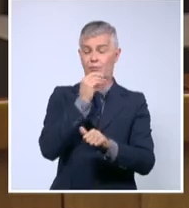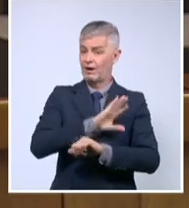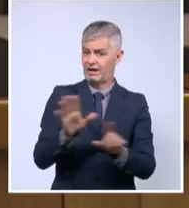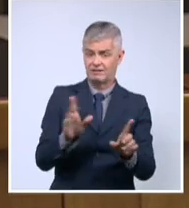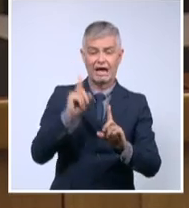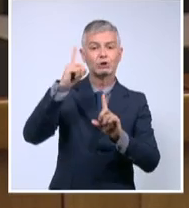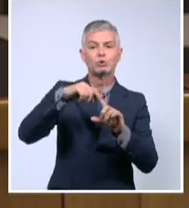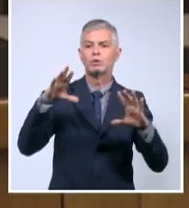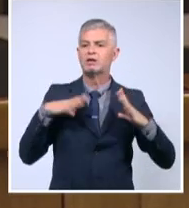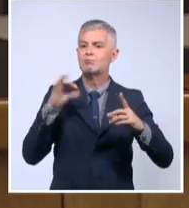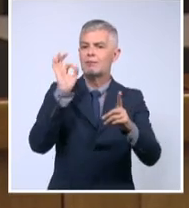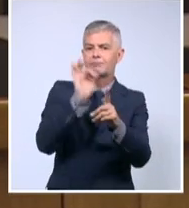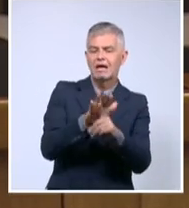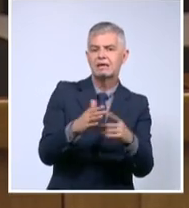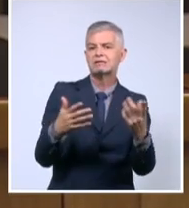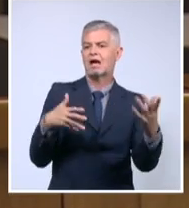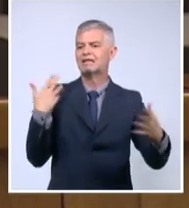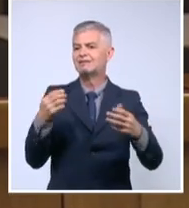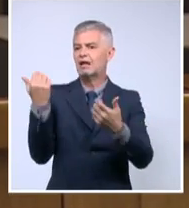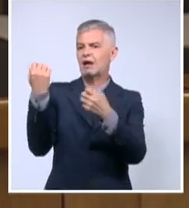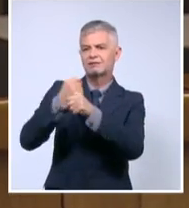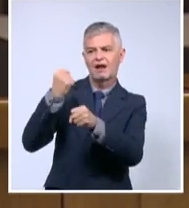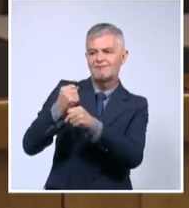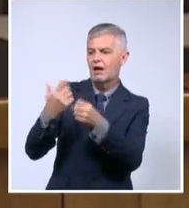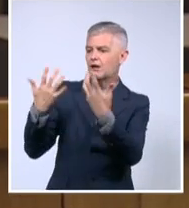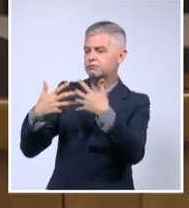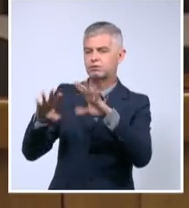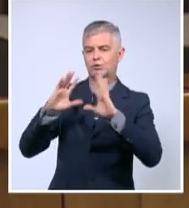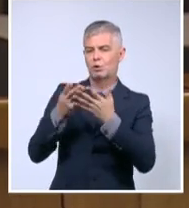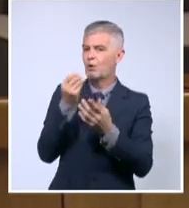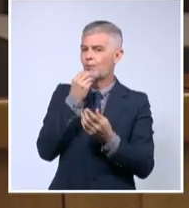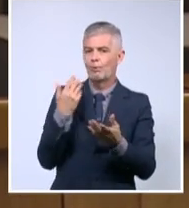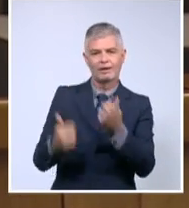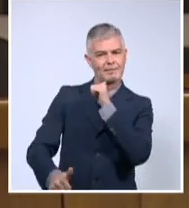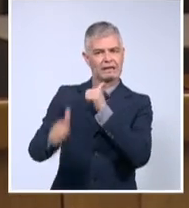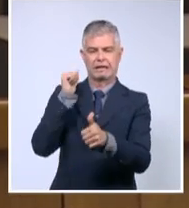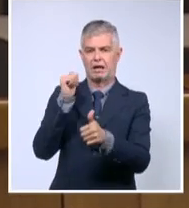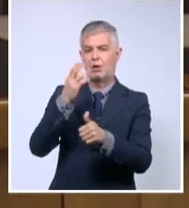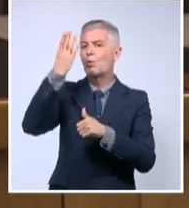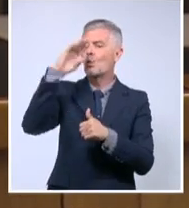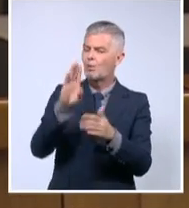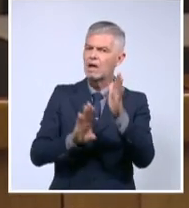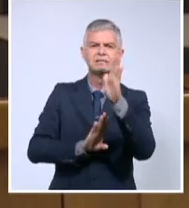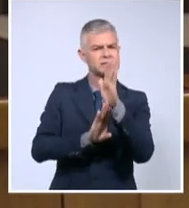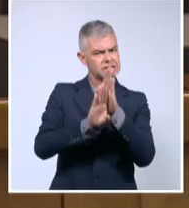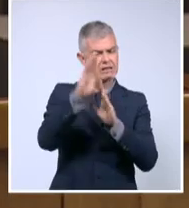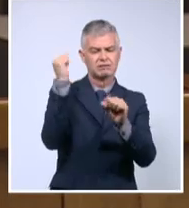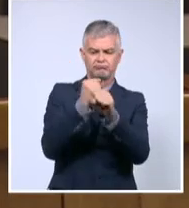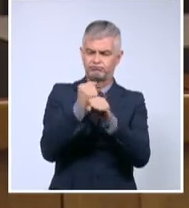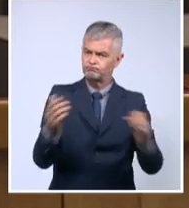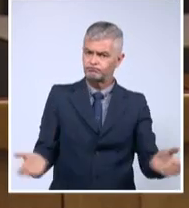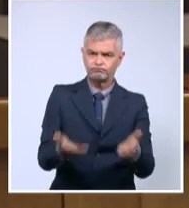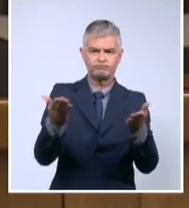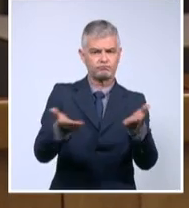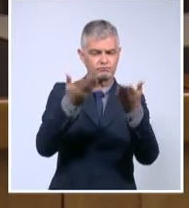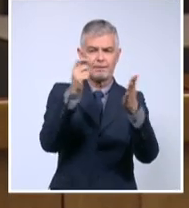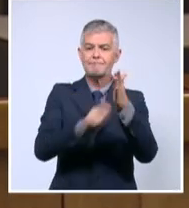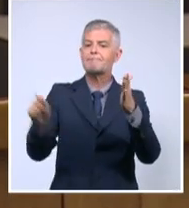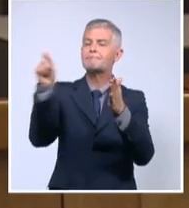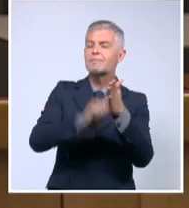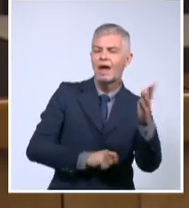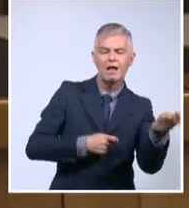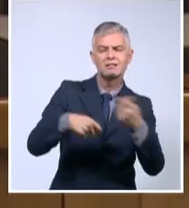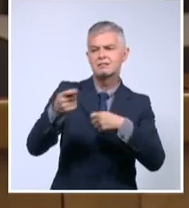la actividad productiva en general. El país continuará trabajando en su desarrollo. El plan de inversiones incrementa